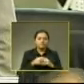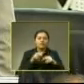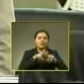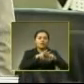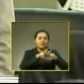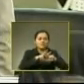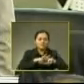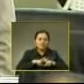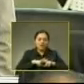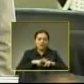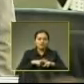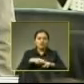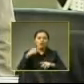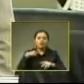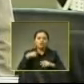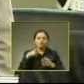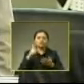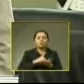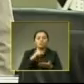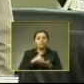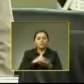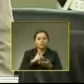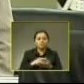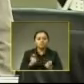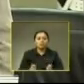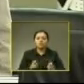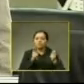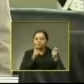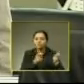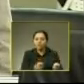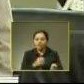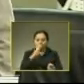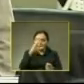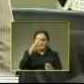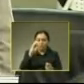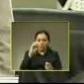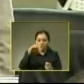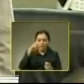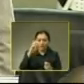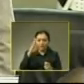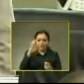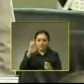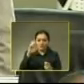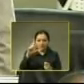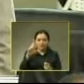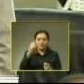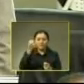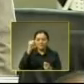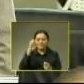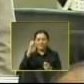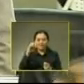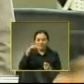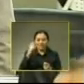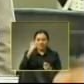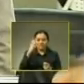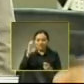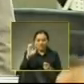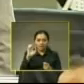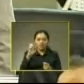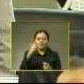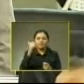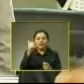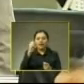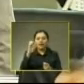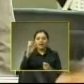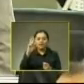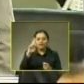Revisado los documentos que nos dieron de CONARTEL, de SENATEL, del mismo AER, nos damos